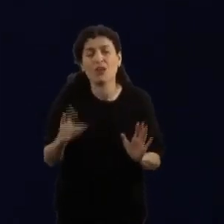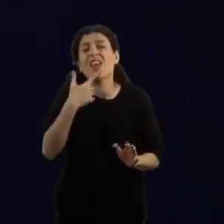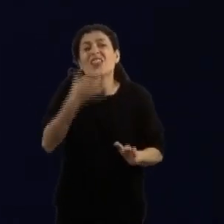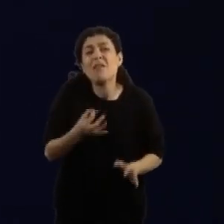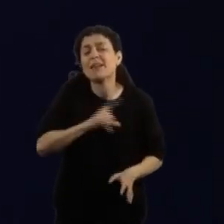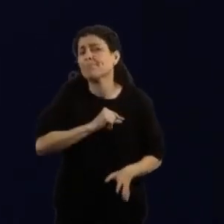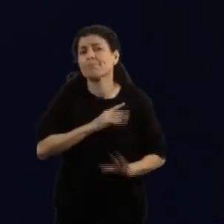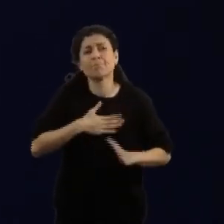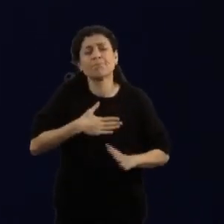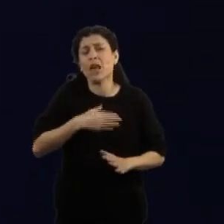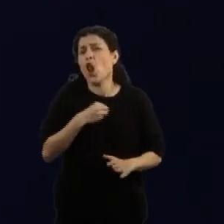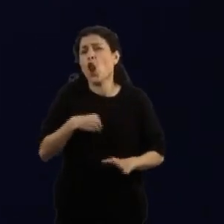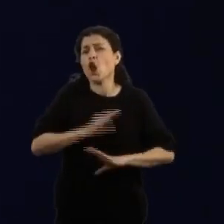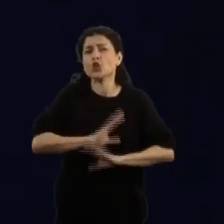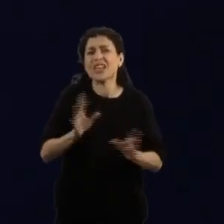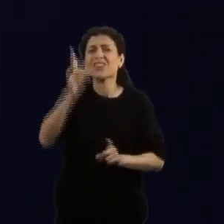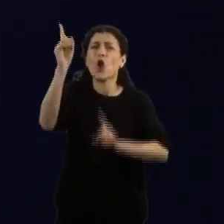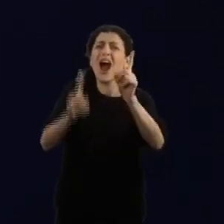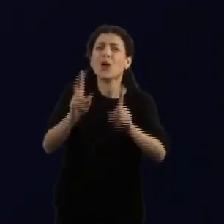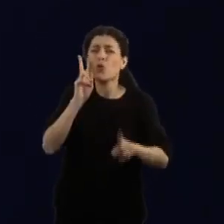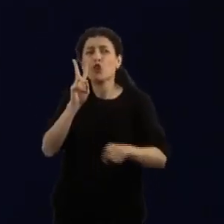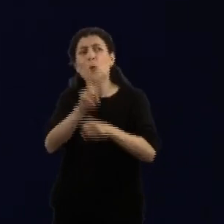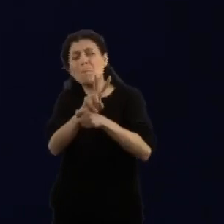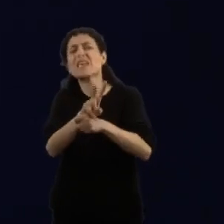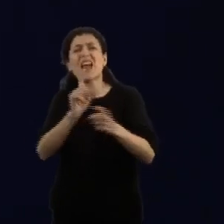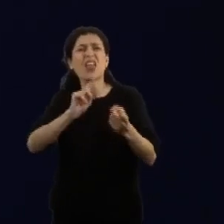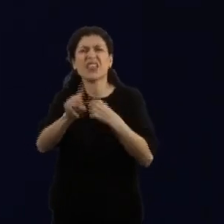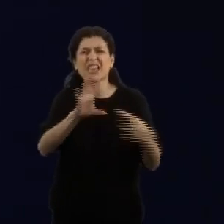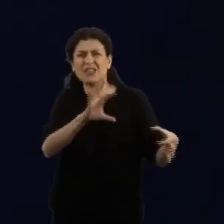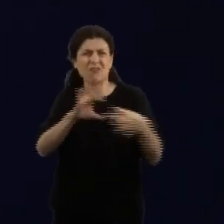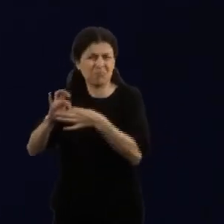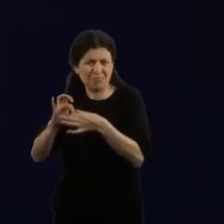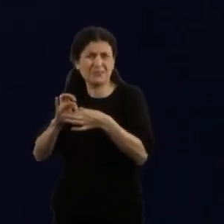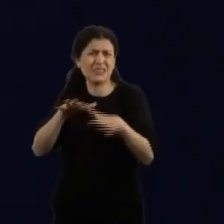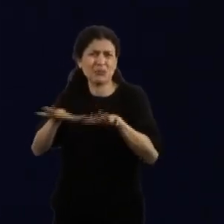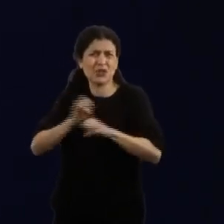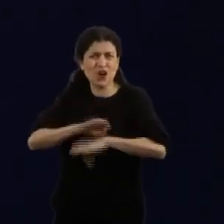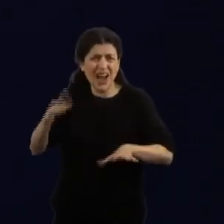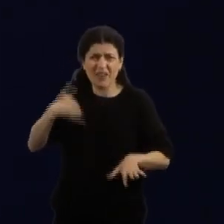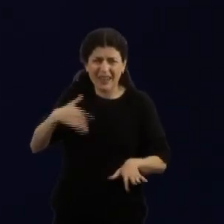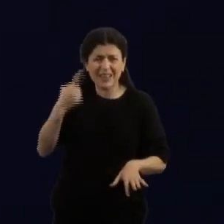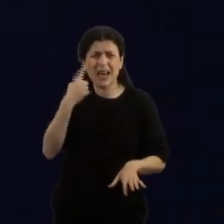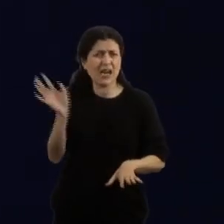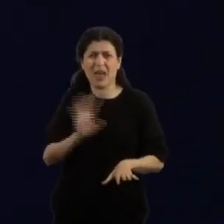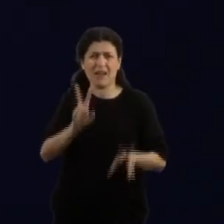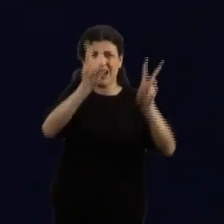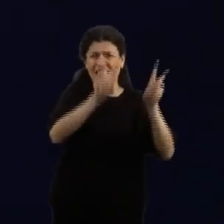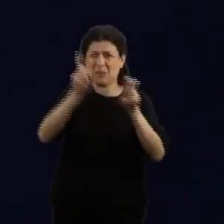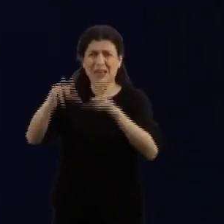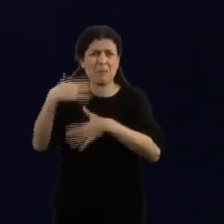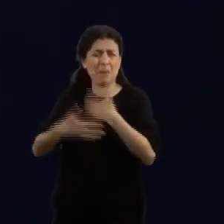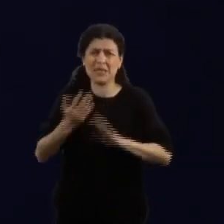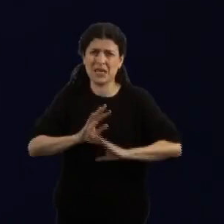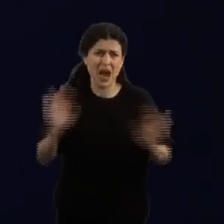aquellos que relacionan episodios que no se pueden relacionar unos con otros, o que es muy difícil relacionarlos hoy